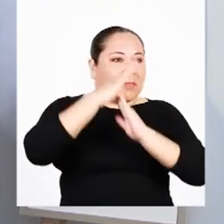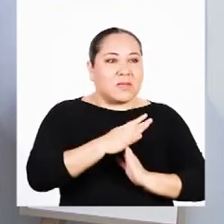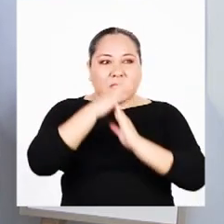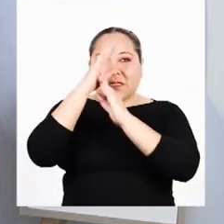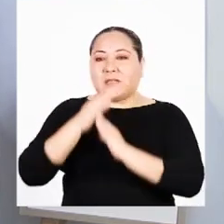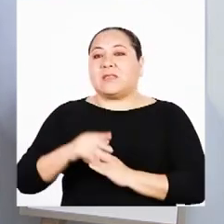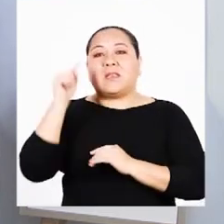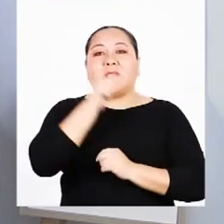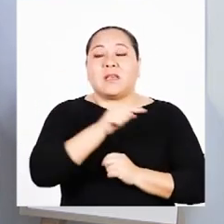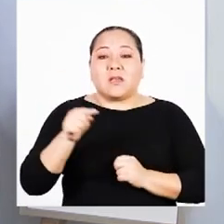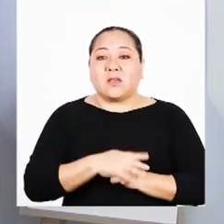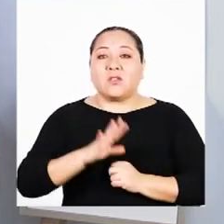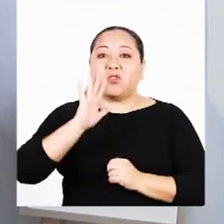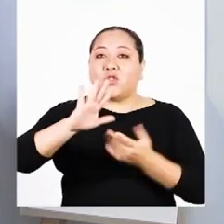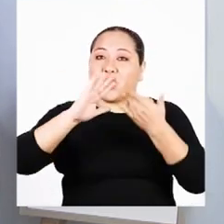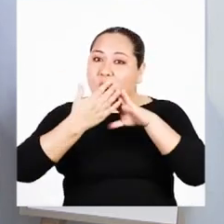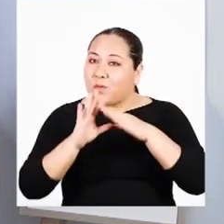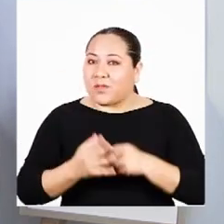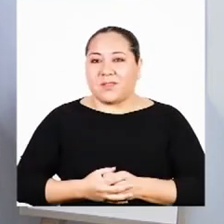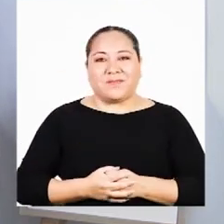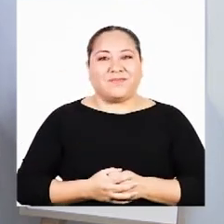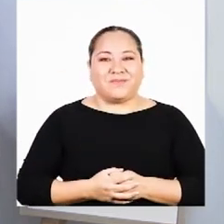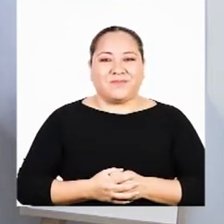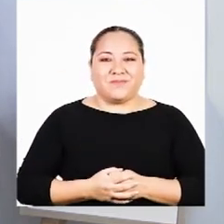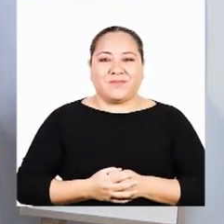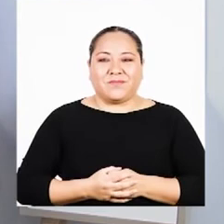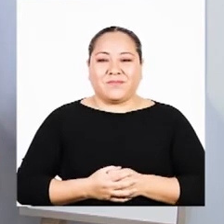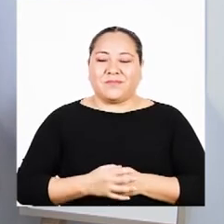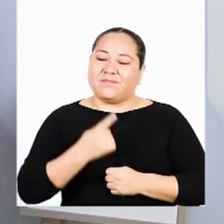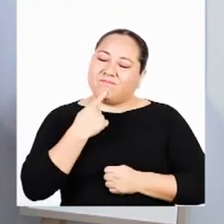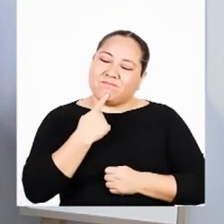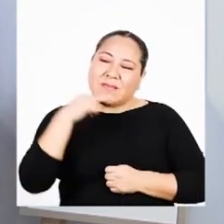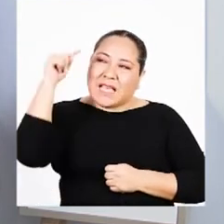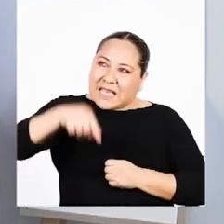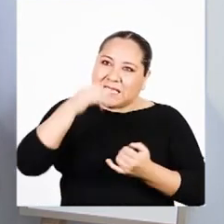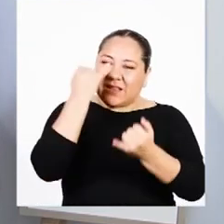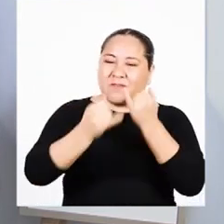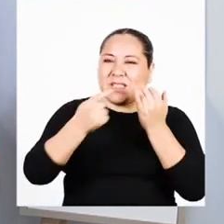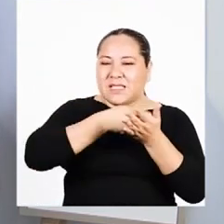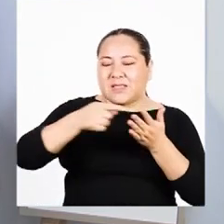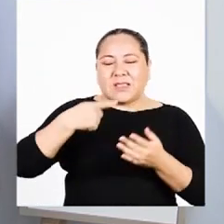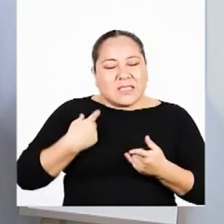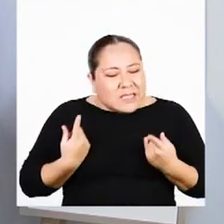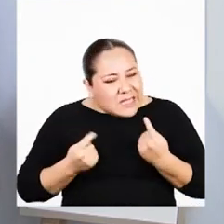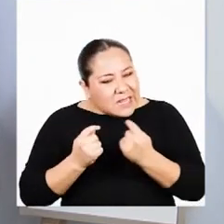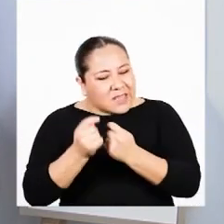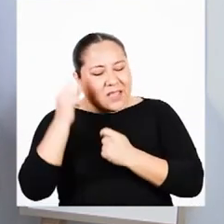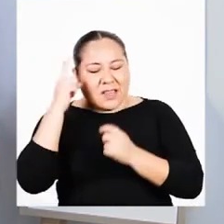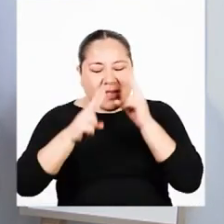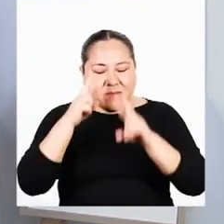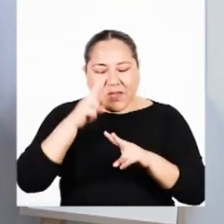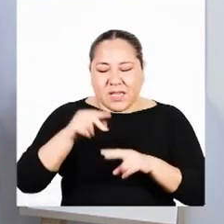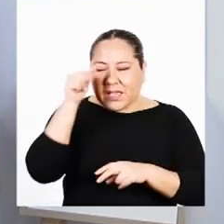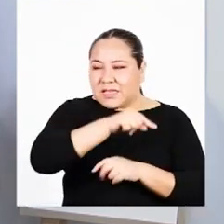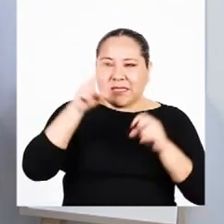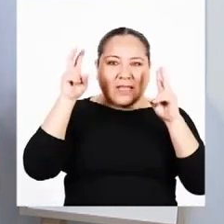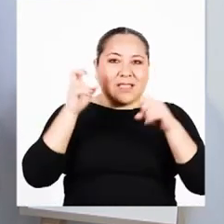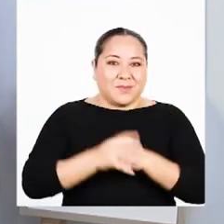erradicación de la discriminación en su comunidad. Este fin de semana intentaré indagar un